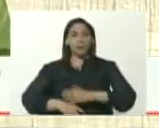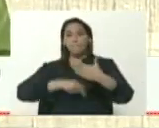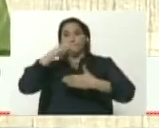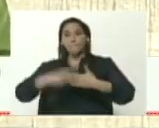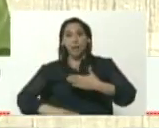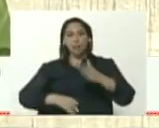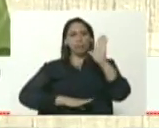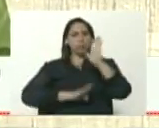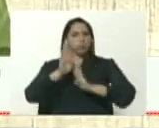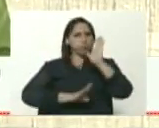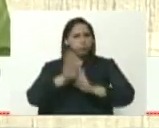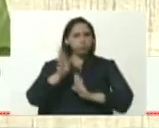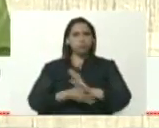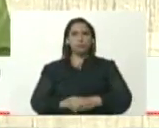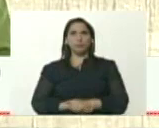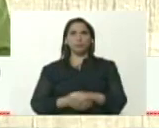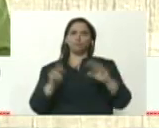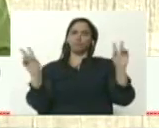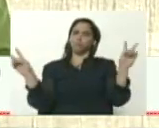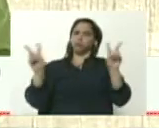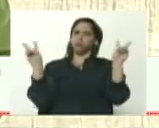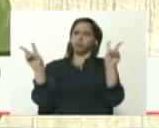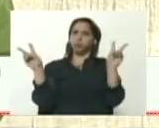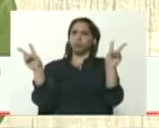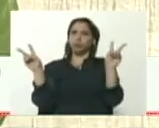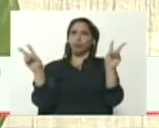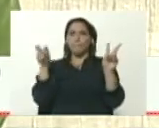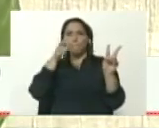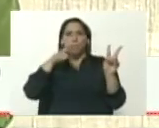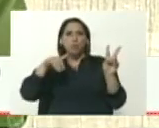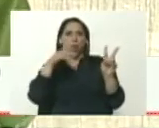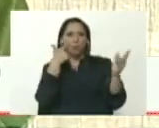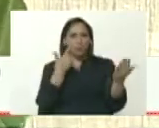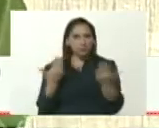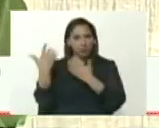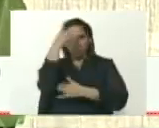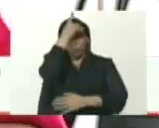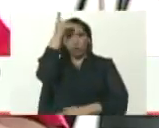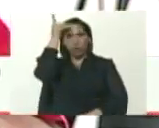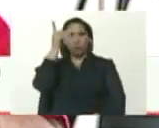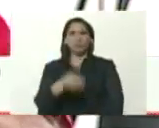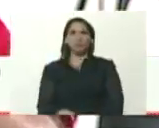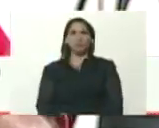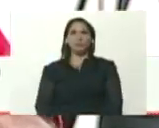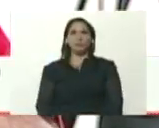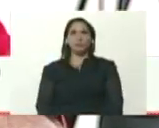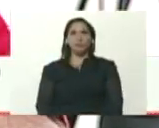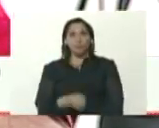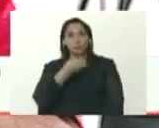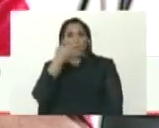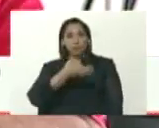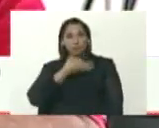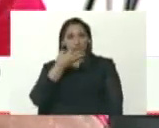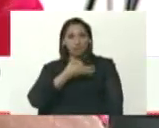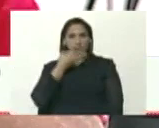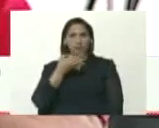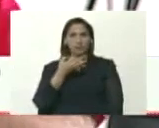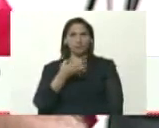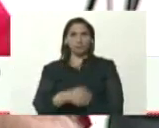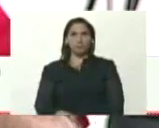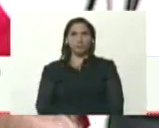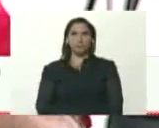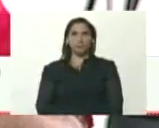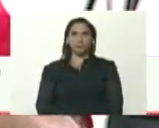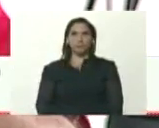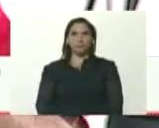de desarrollo Victoria del Pueblo? Diosdado. Bueno, buenas tardes, compañero presidente. Buenas tardes,